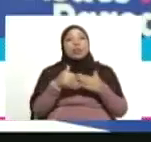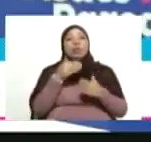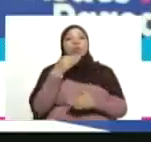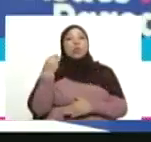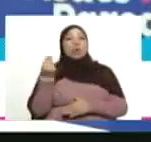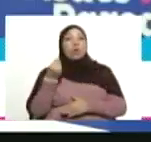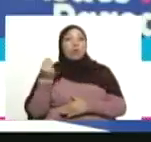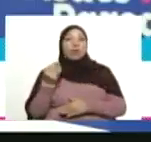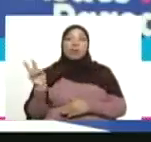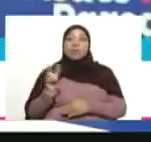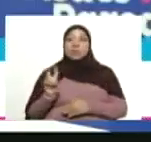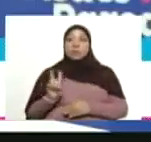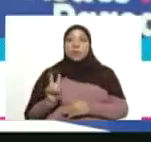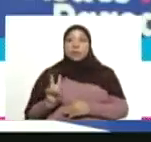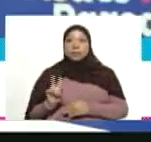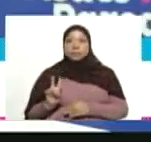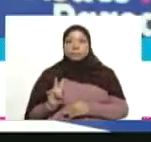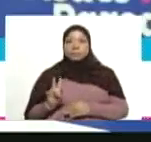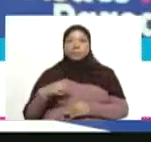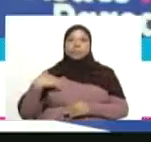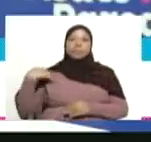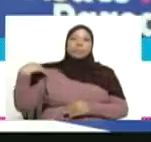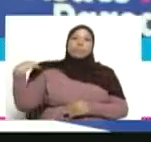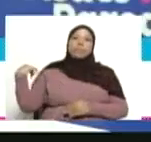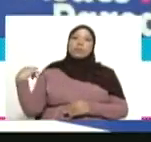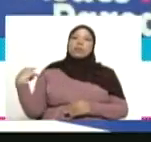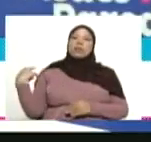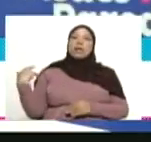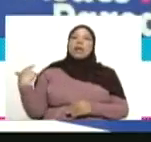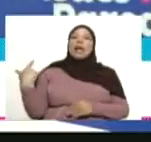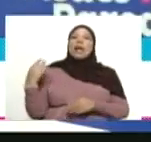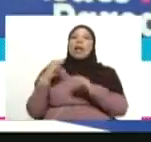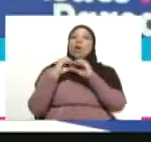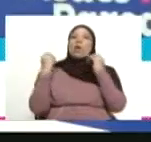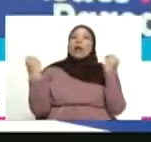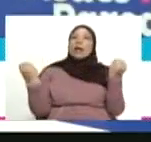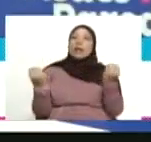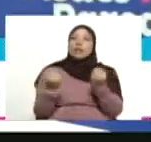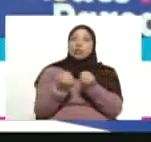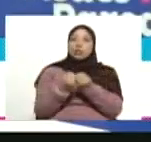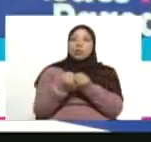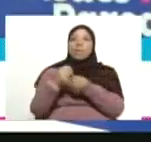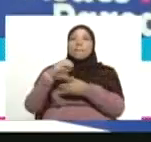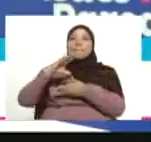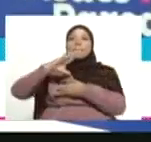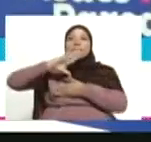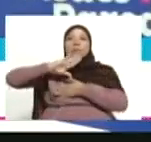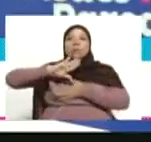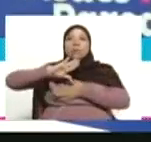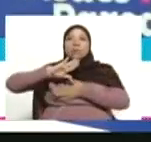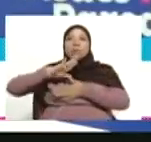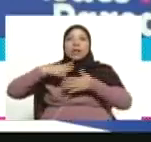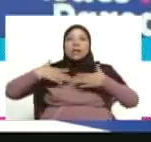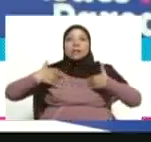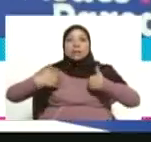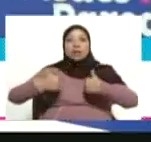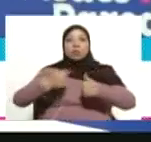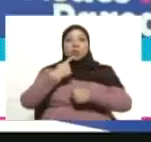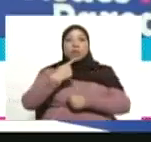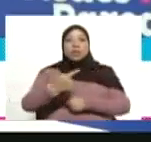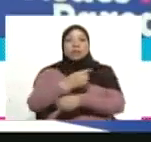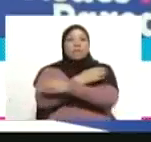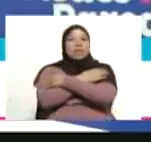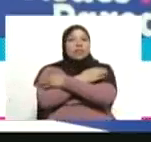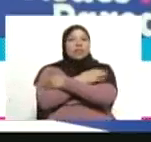en el mundo y la Organización Panamericana de la Salud felicita a Venezuela por esta medida.